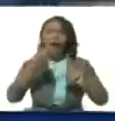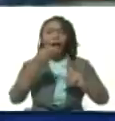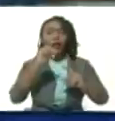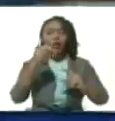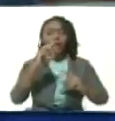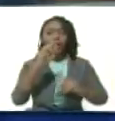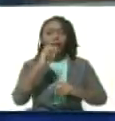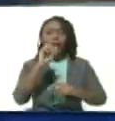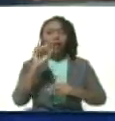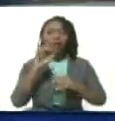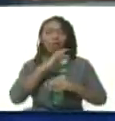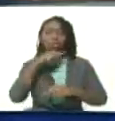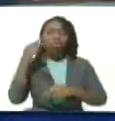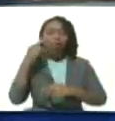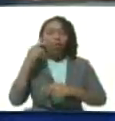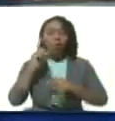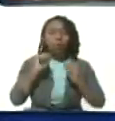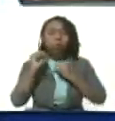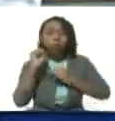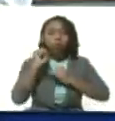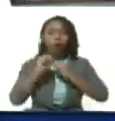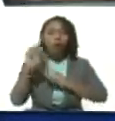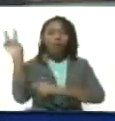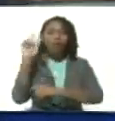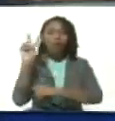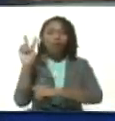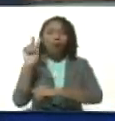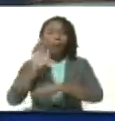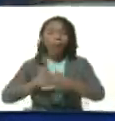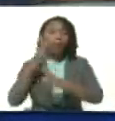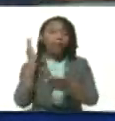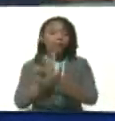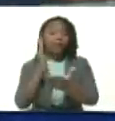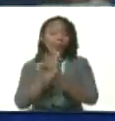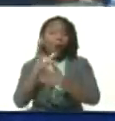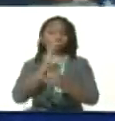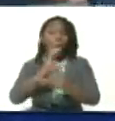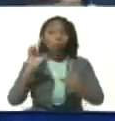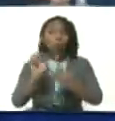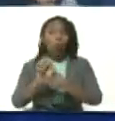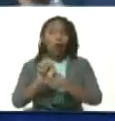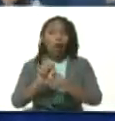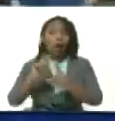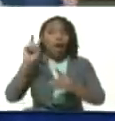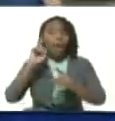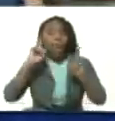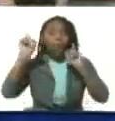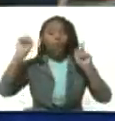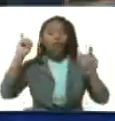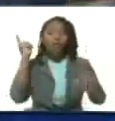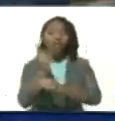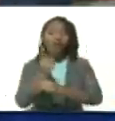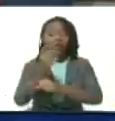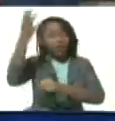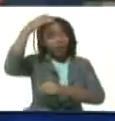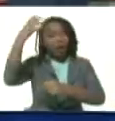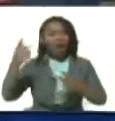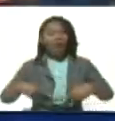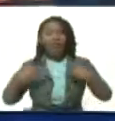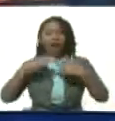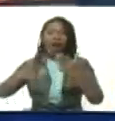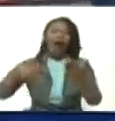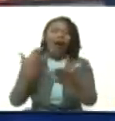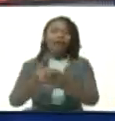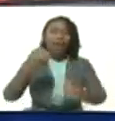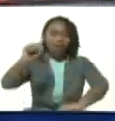y un papurrí de parranda venezolana, porque siempre la cultura y la música debe reinar en nuestras vidas. ¡Hasta